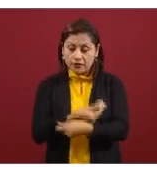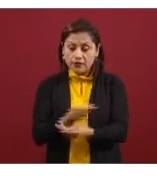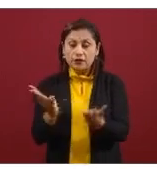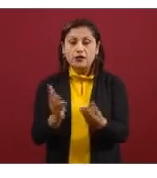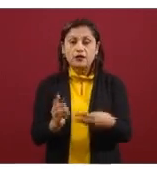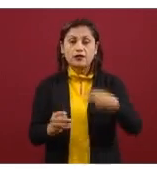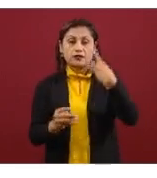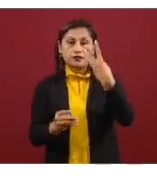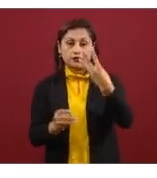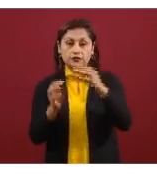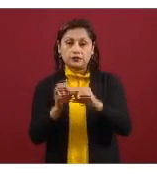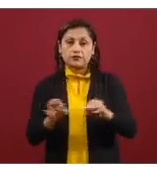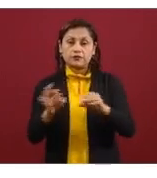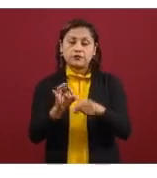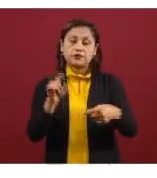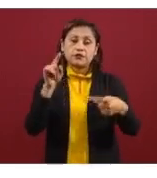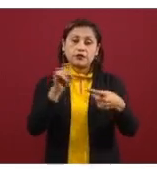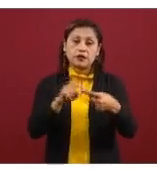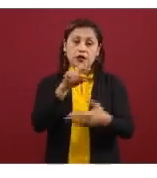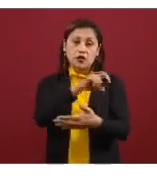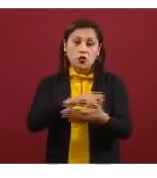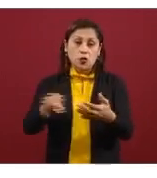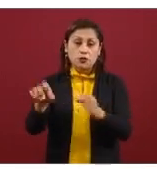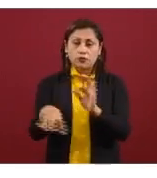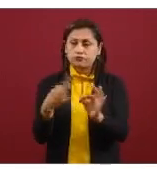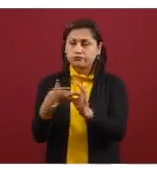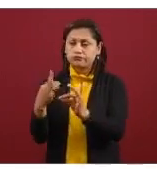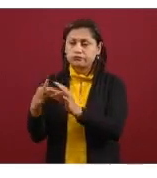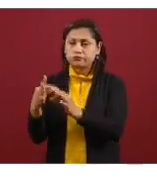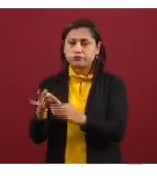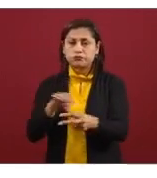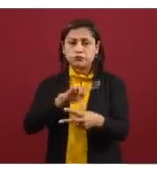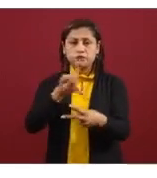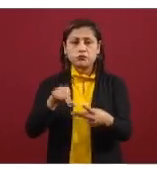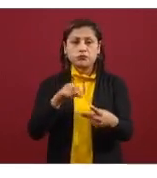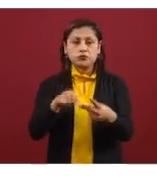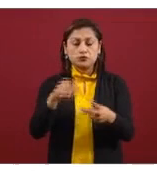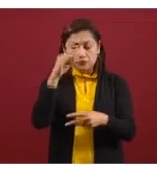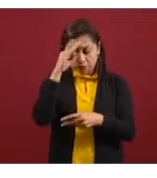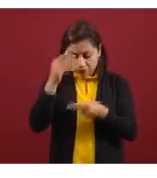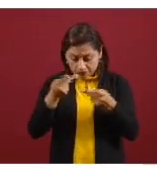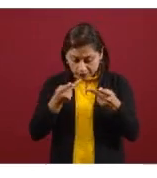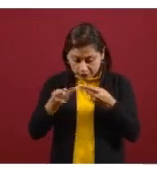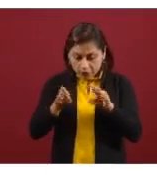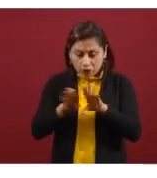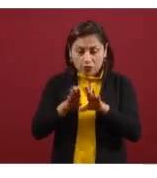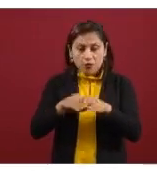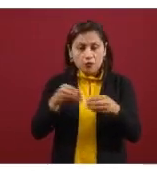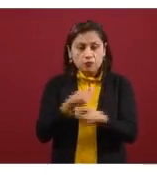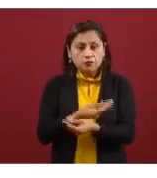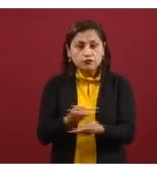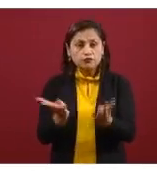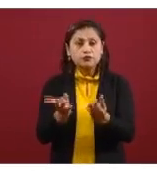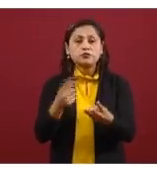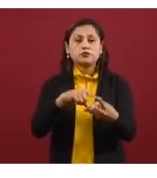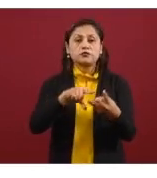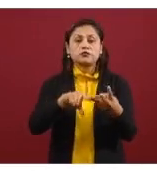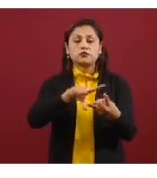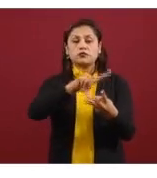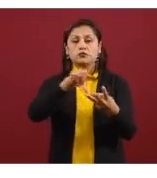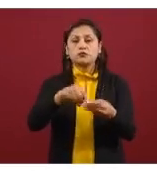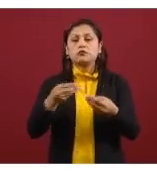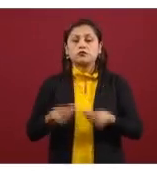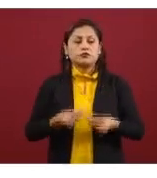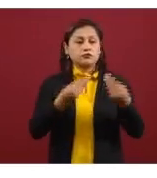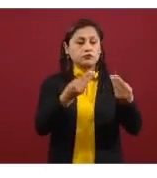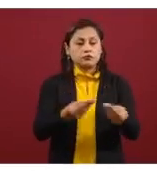principales: compras públicas eficientes, planeación del suministro y distribución.